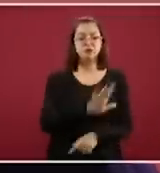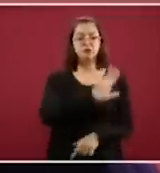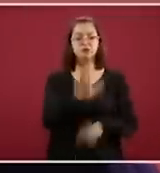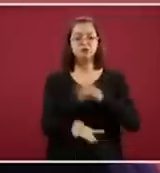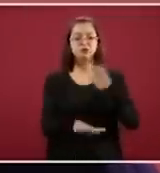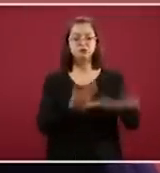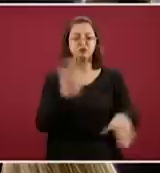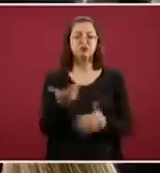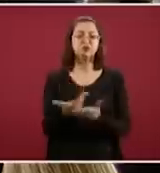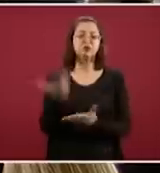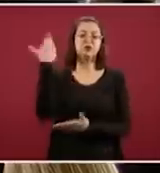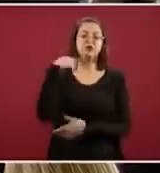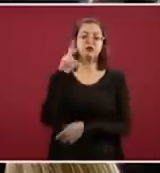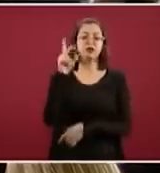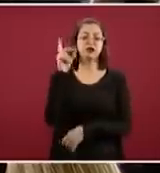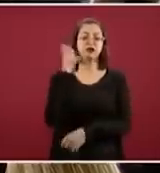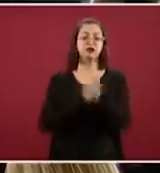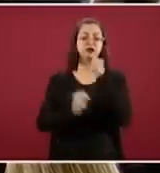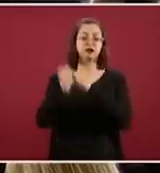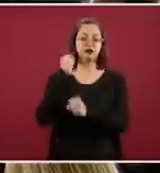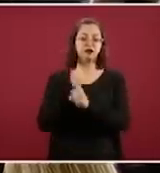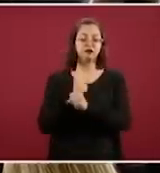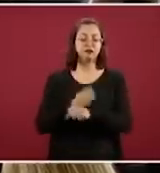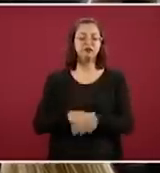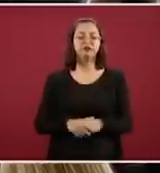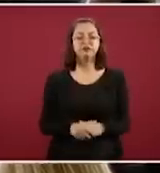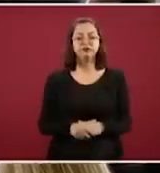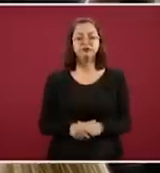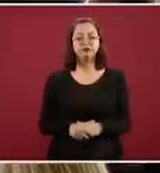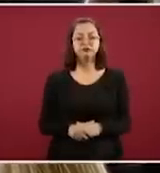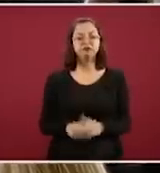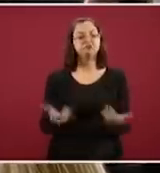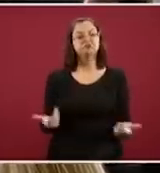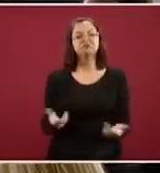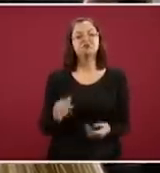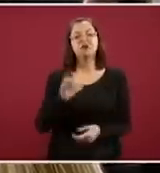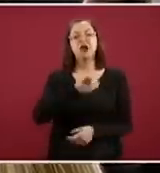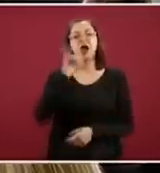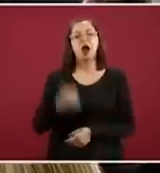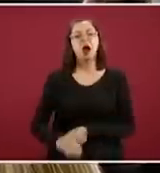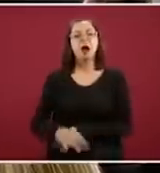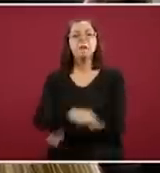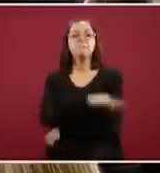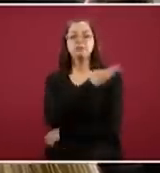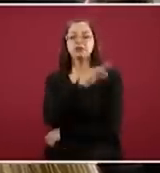Fue hace 30 años, nunca nos vacunaban,